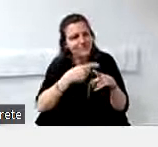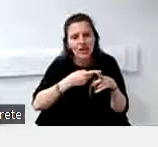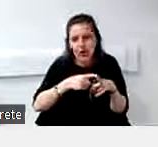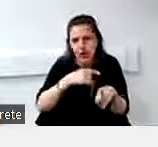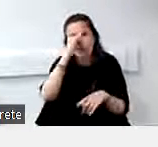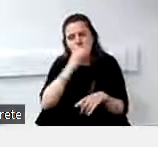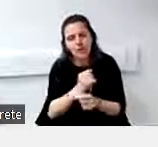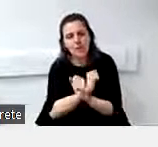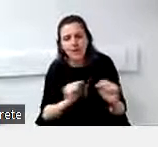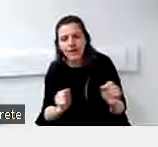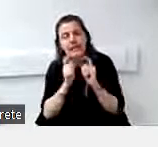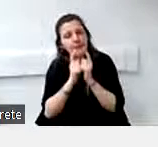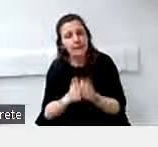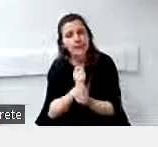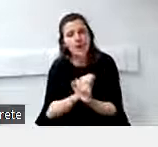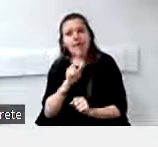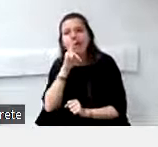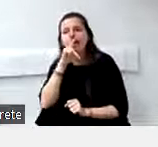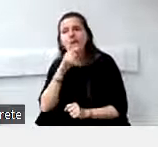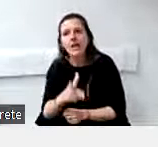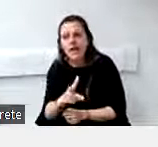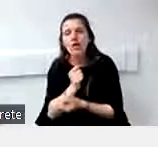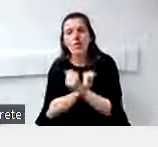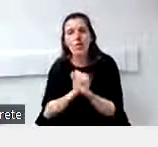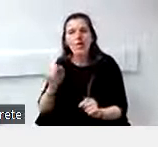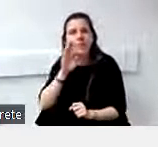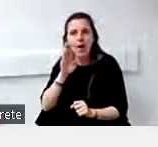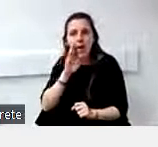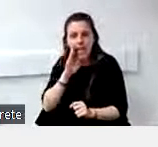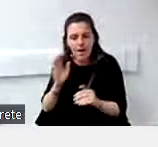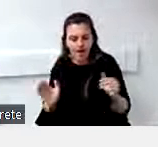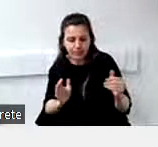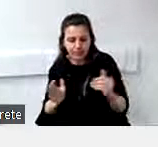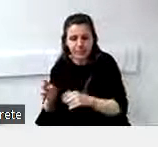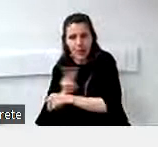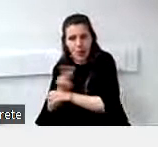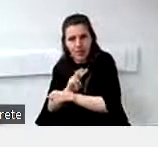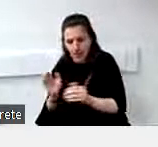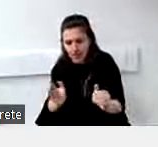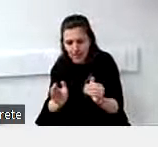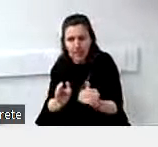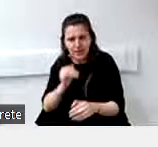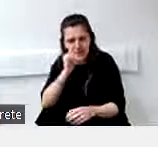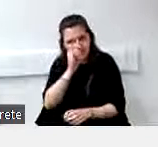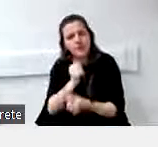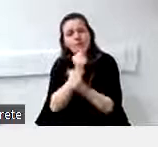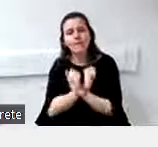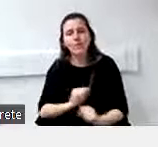pueden transitar situaciones de maternidad y paternidad. Claro, precisan sistemas de